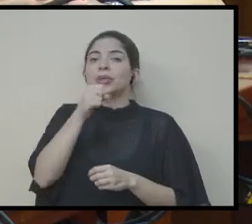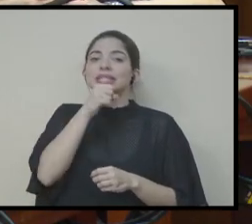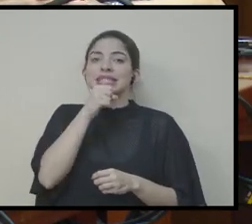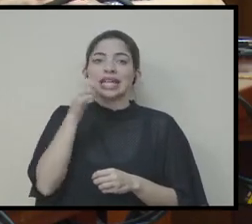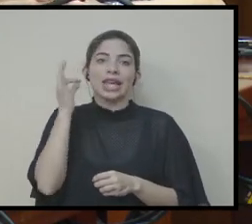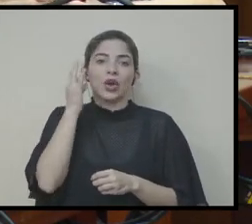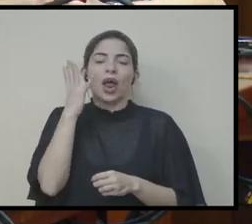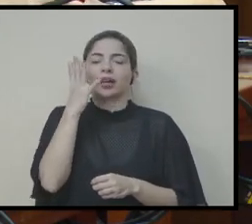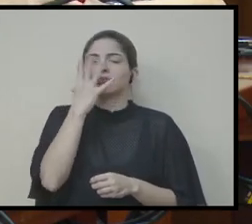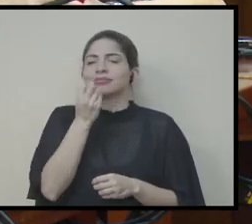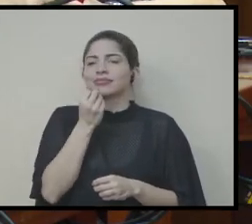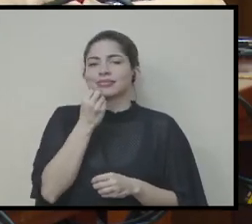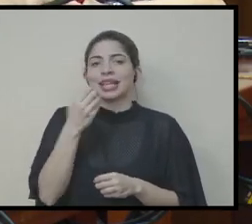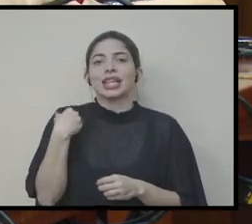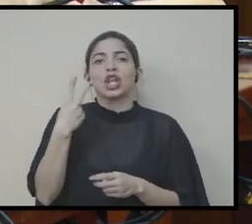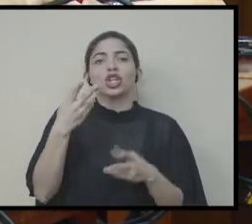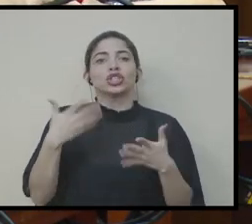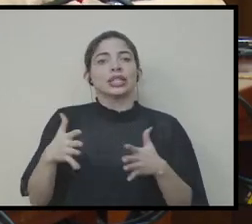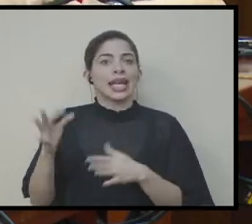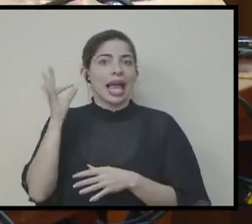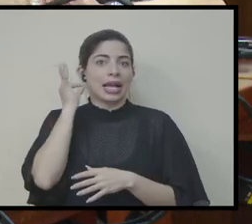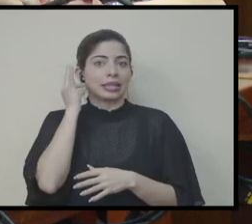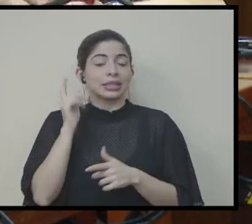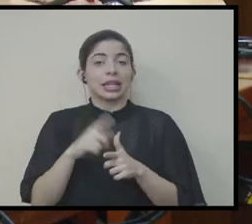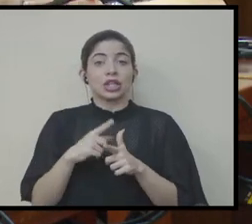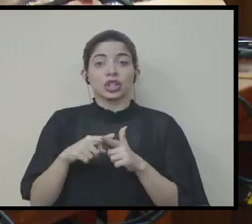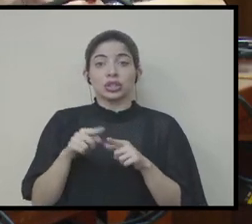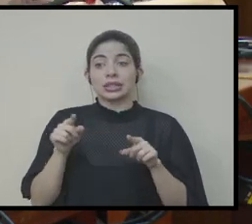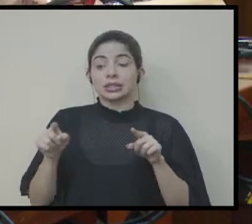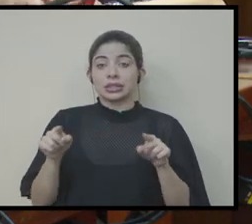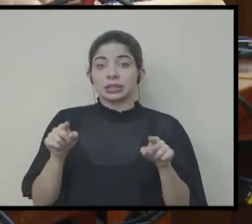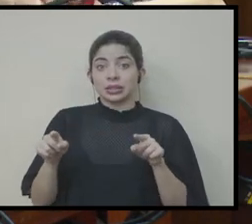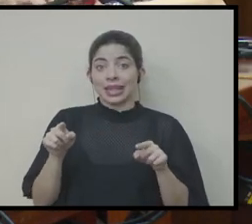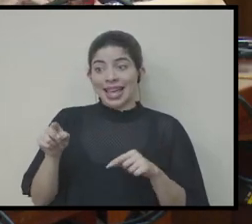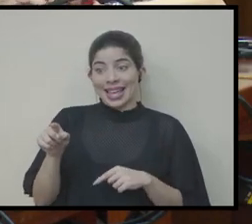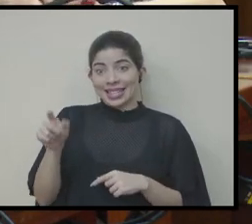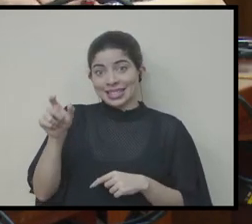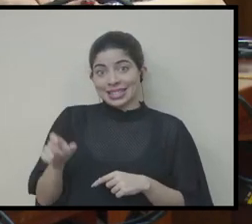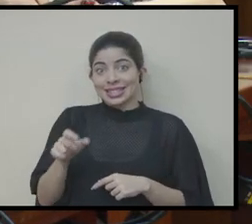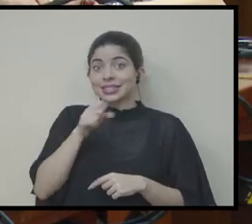señora divina, sus dos hijas, entonces... Ella,